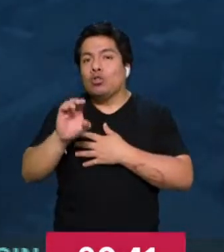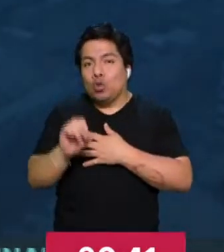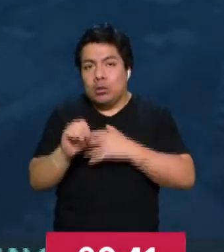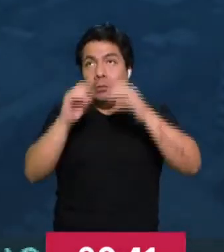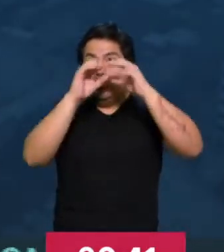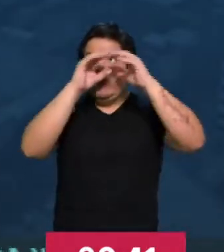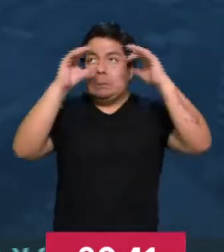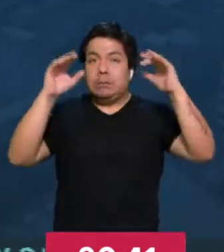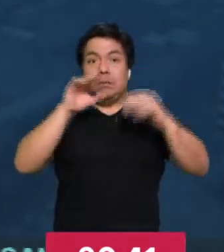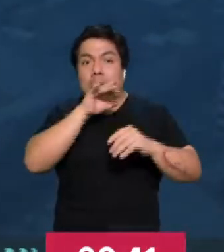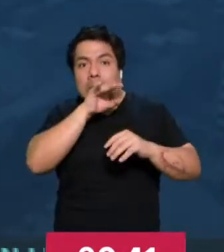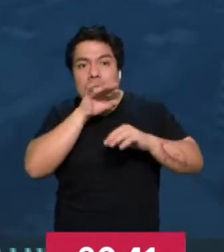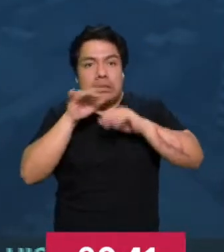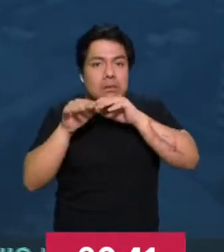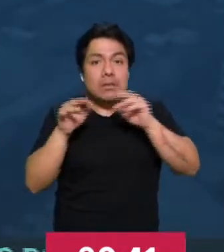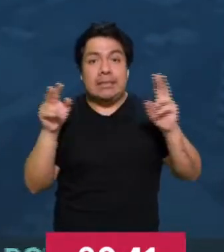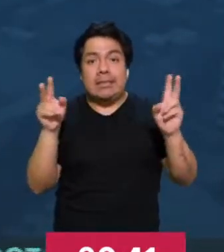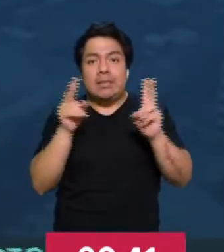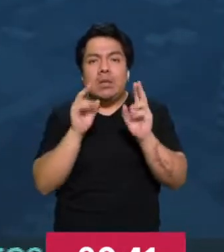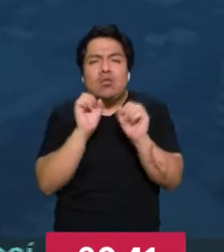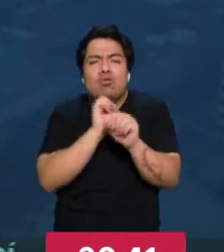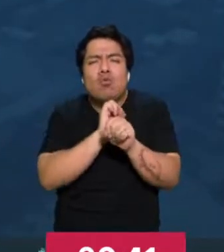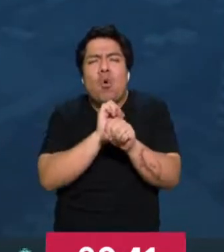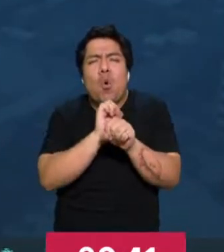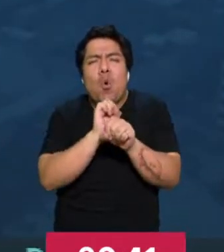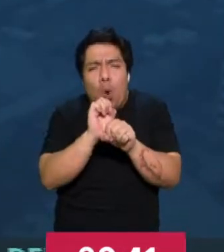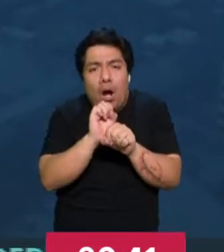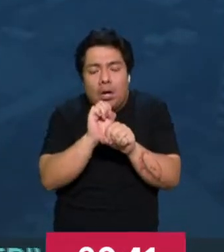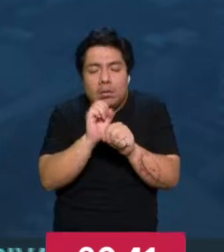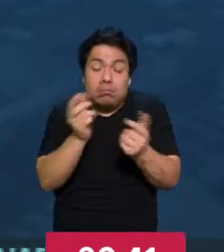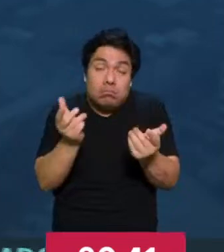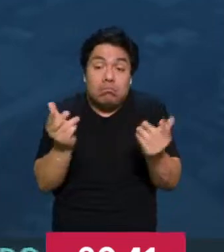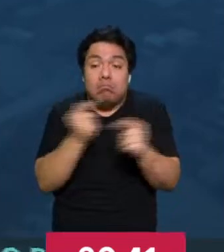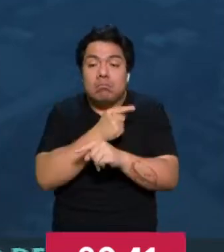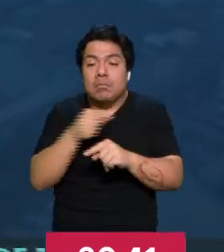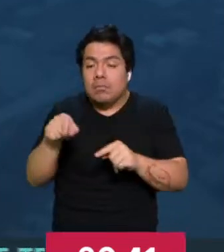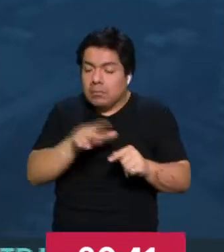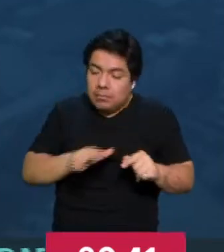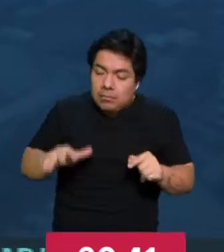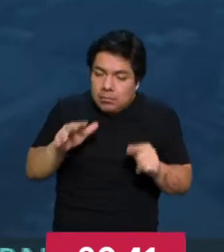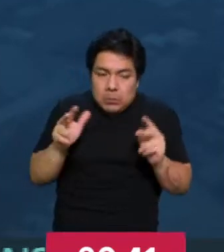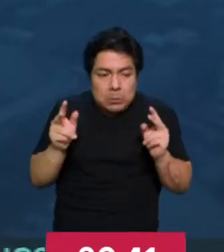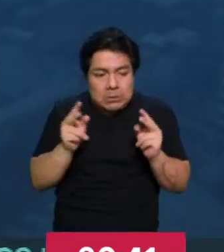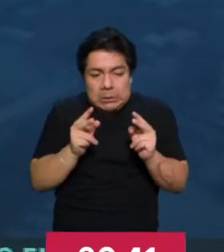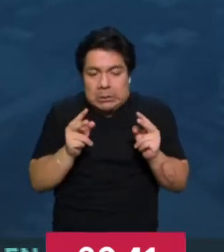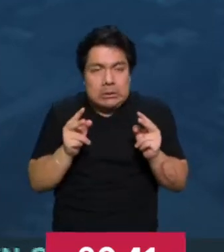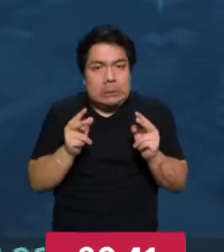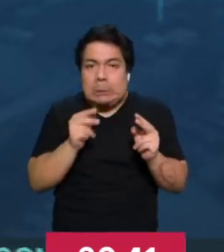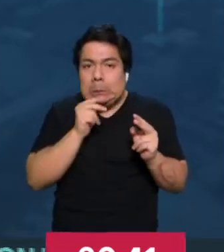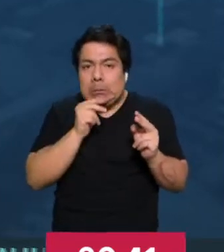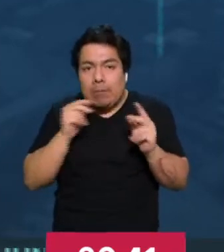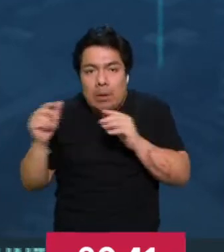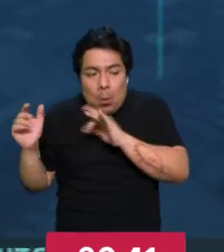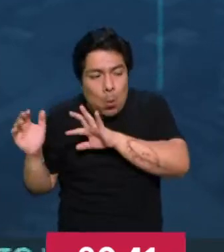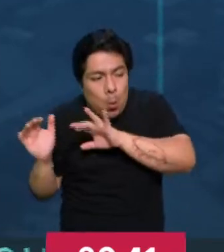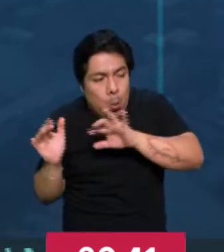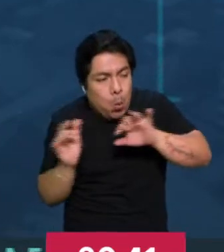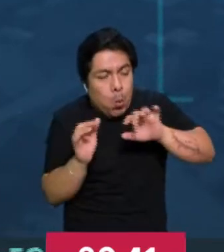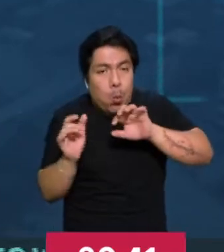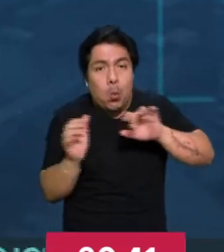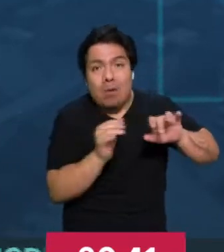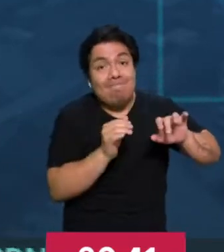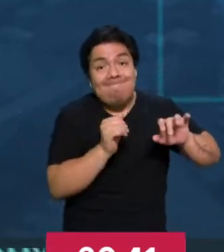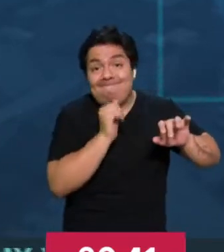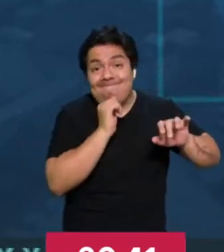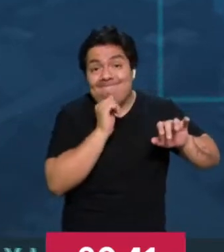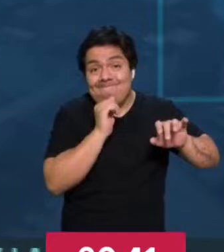llega un momento donde los vientos son muy débiles porque tenemos un anticiclón, por ejemplo, en niveles medios de la atmósfera y eso no deja que los contaminantes se dispersen,